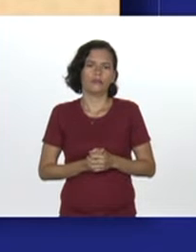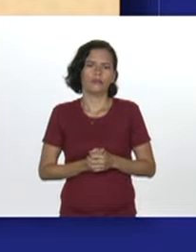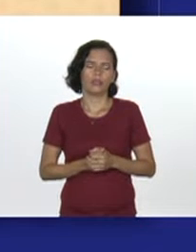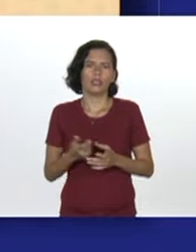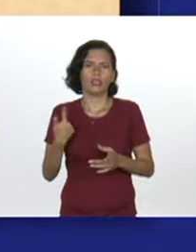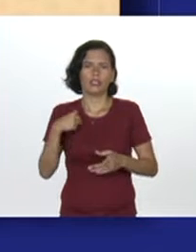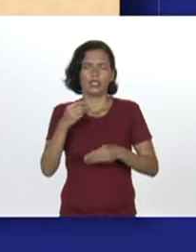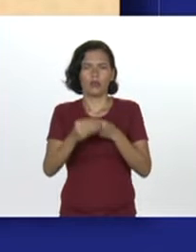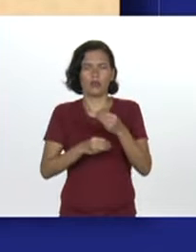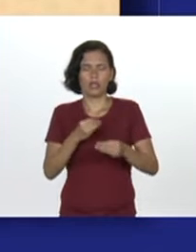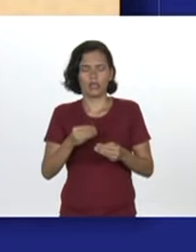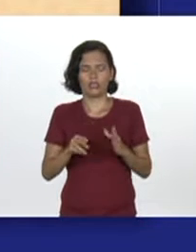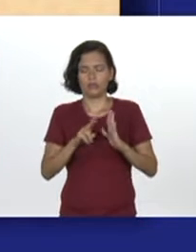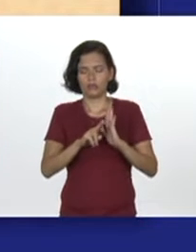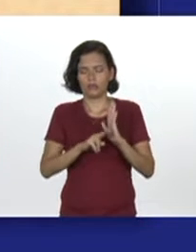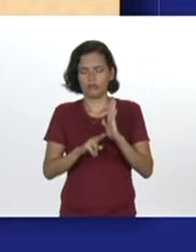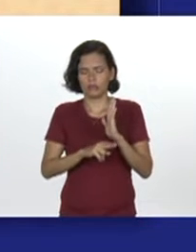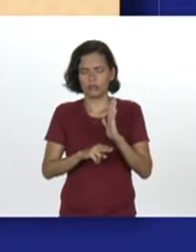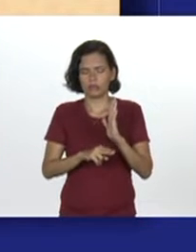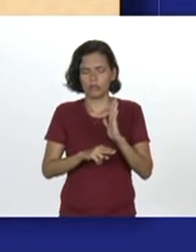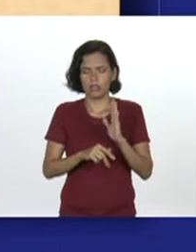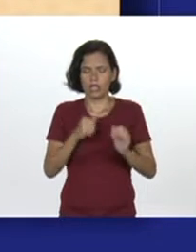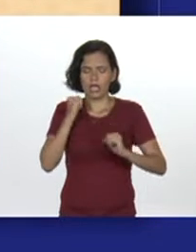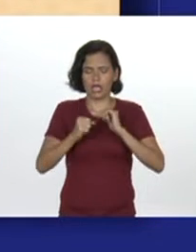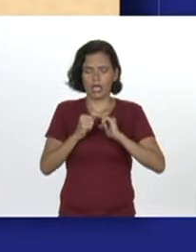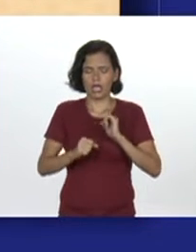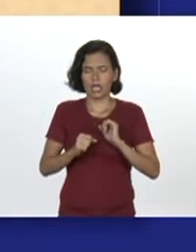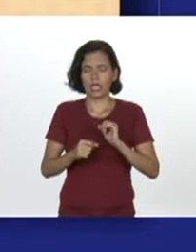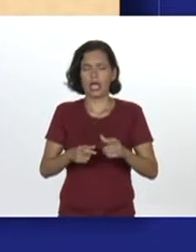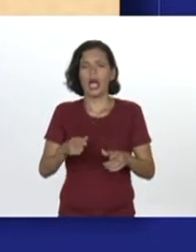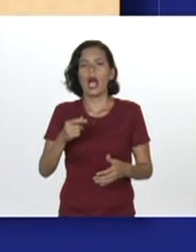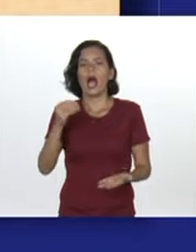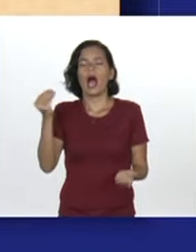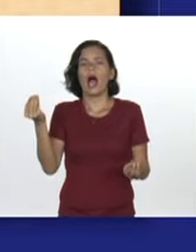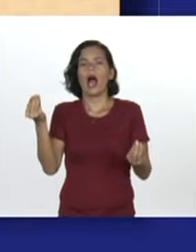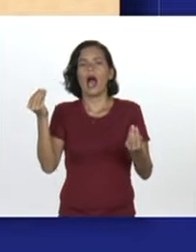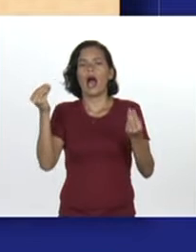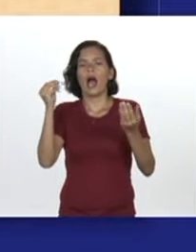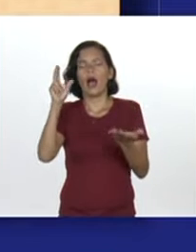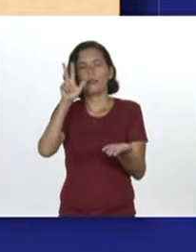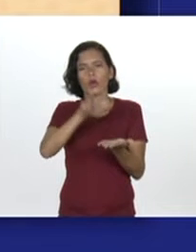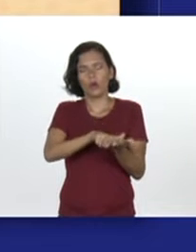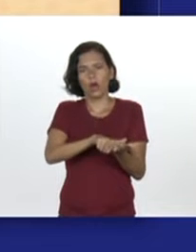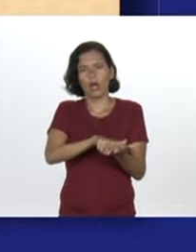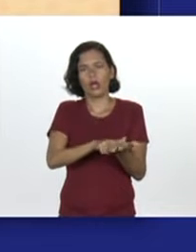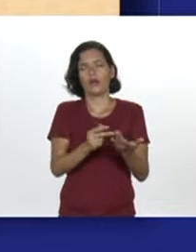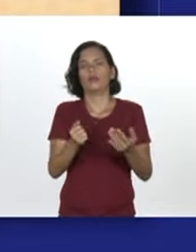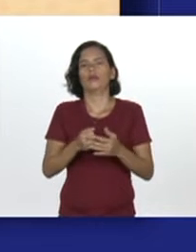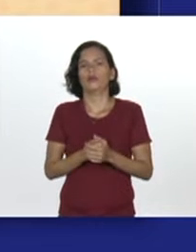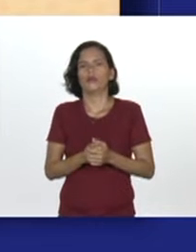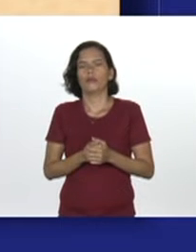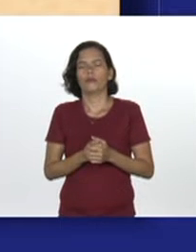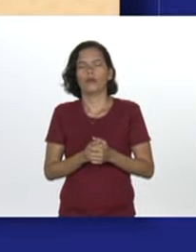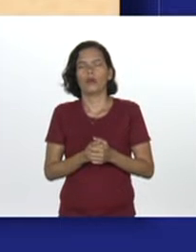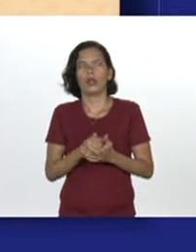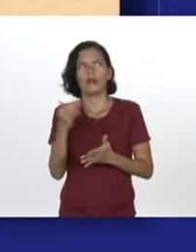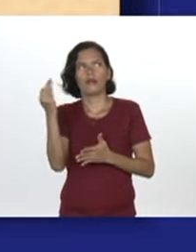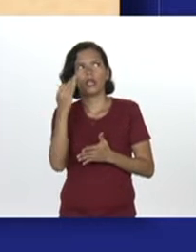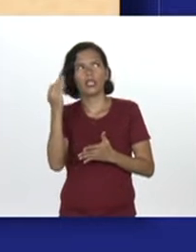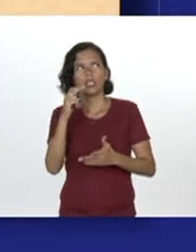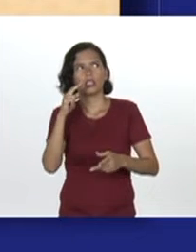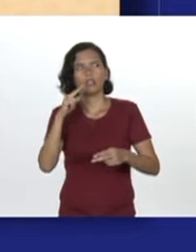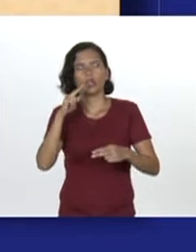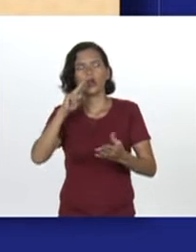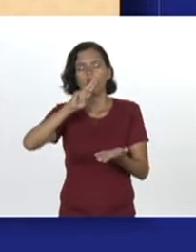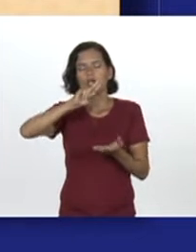debo ejecutar el patrón de carrera correcto aprobado por la Federación Internacional de Atletismo. Y por último, que va a ser la más importante